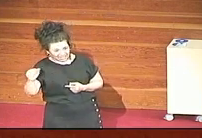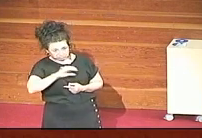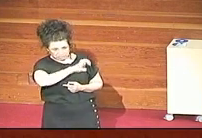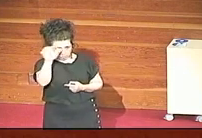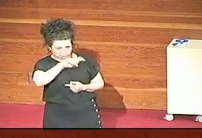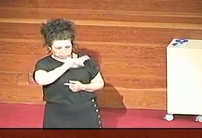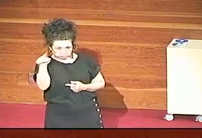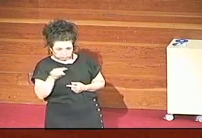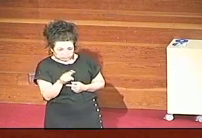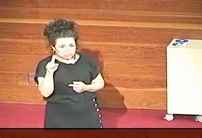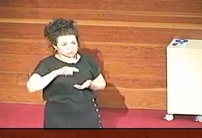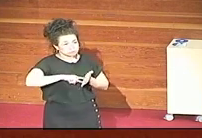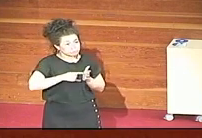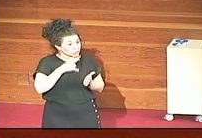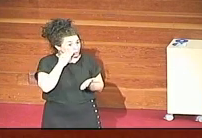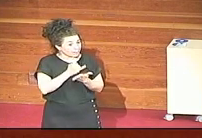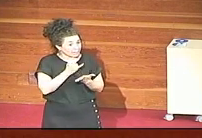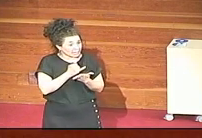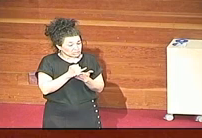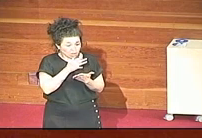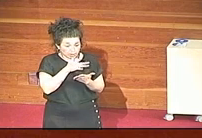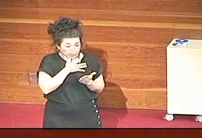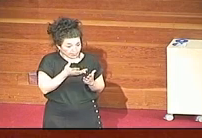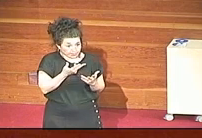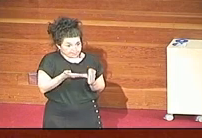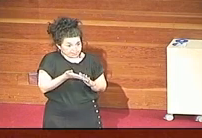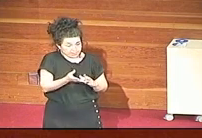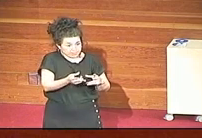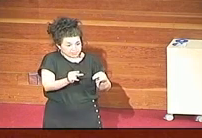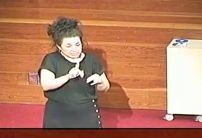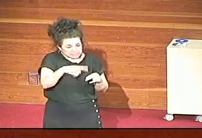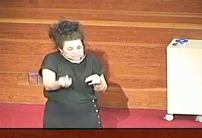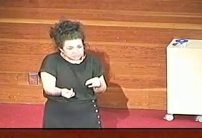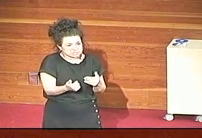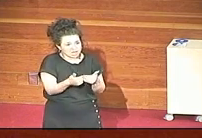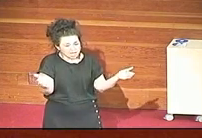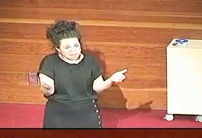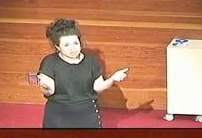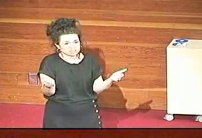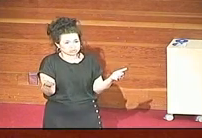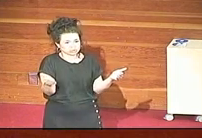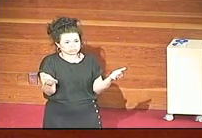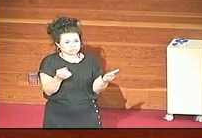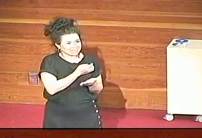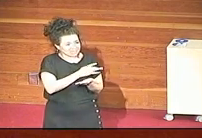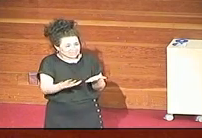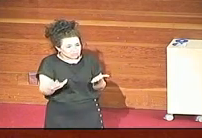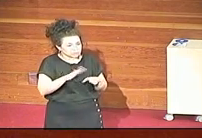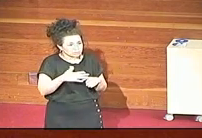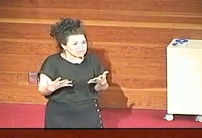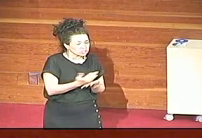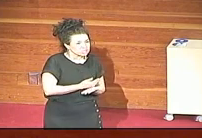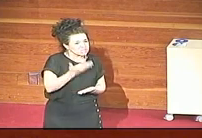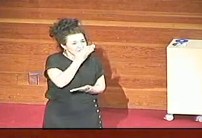que estamos terminando ahora y que luego será abierto y gratuito para todas las escuelas de secundaria y es precisamente sobre